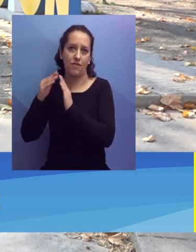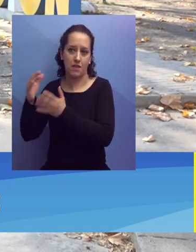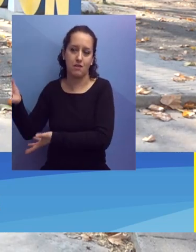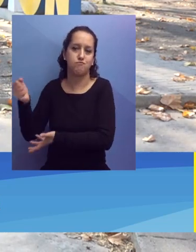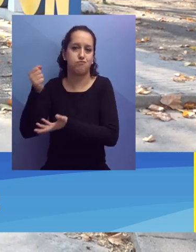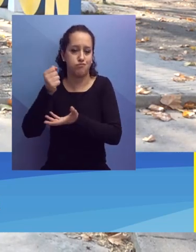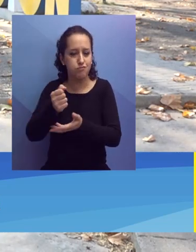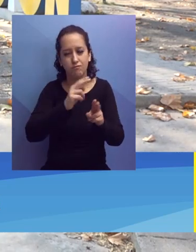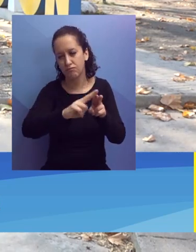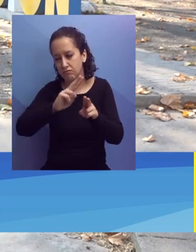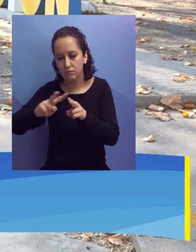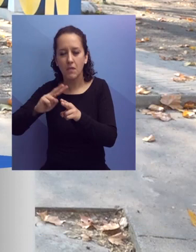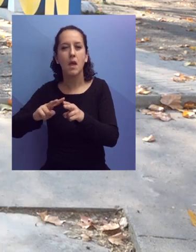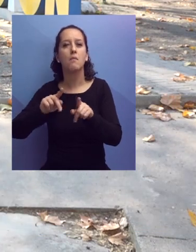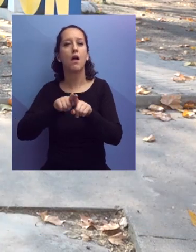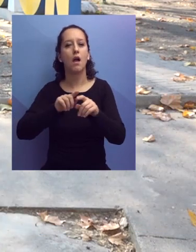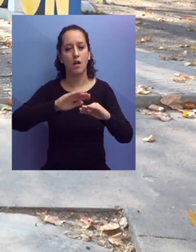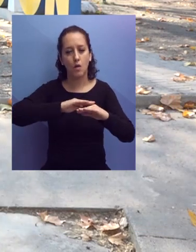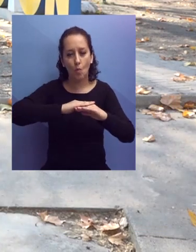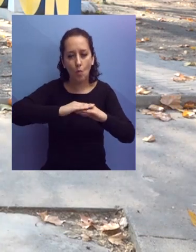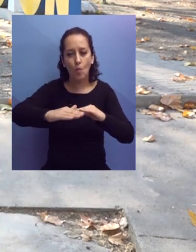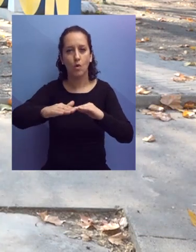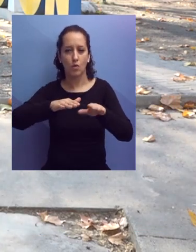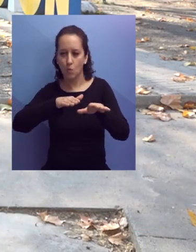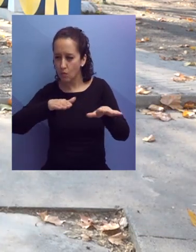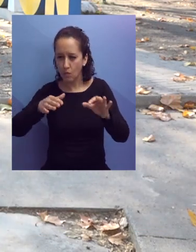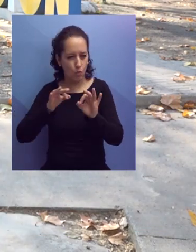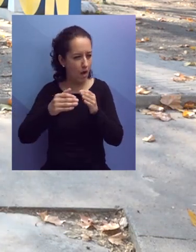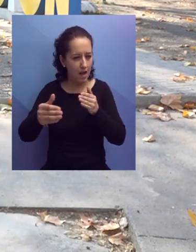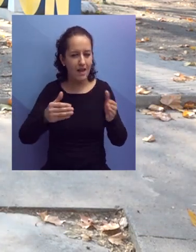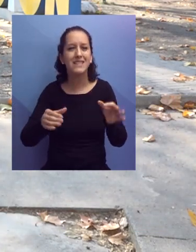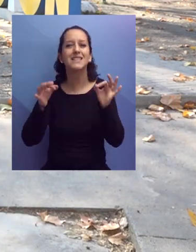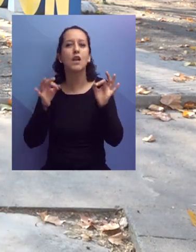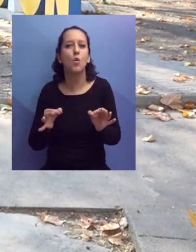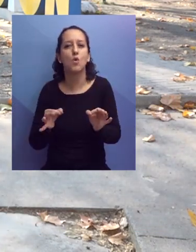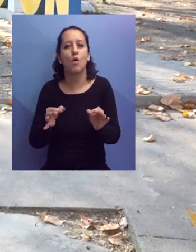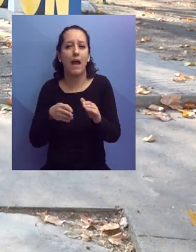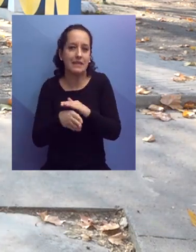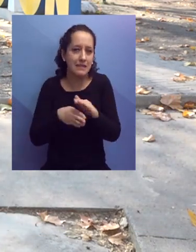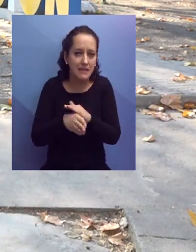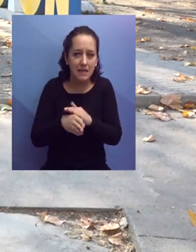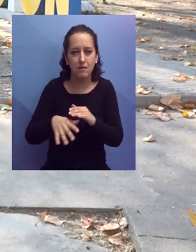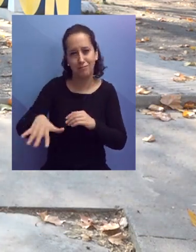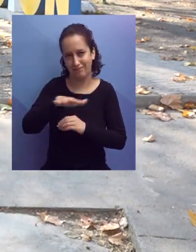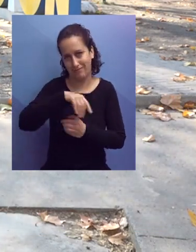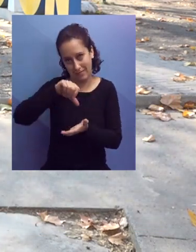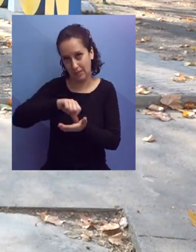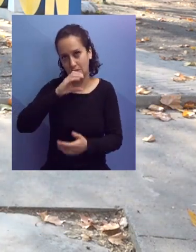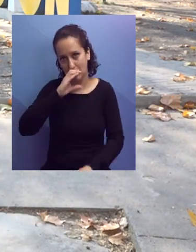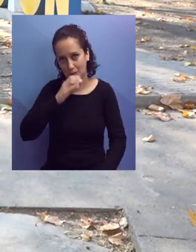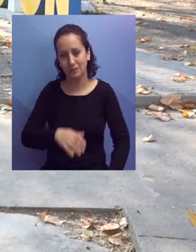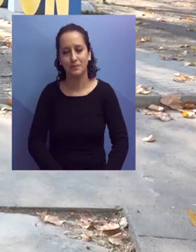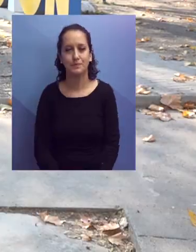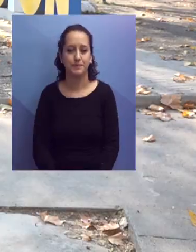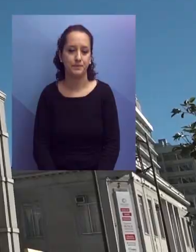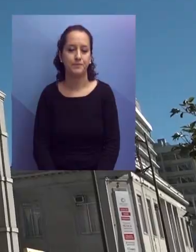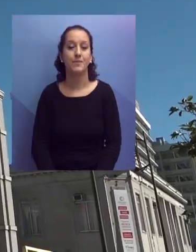pesos y que busca mejorar el acceso y la seguridad peatonal en este sector céntrico de nuestra